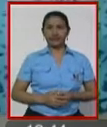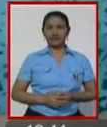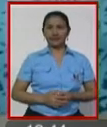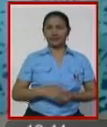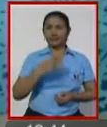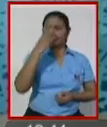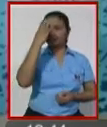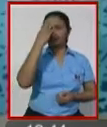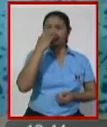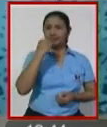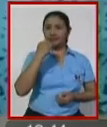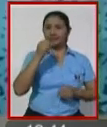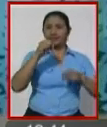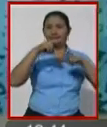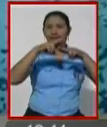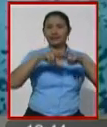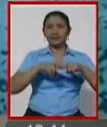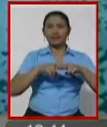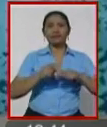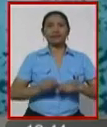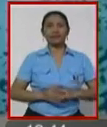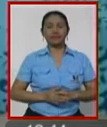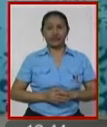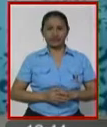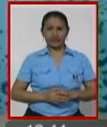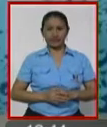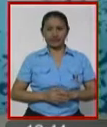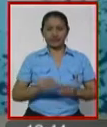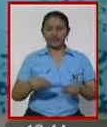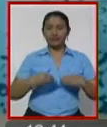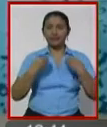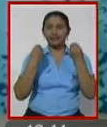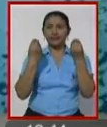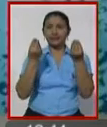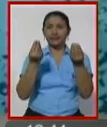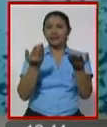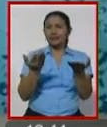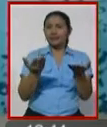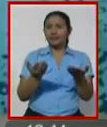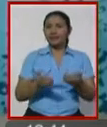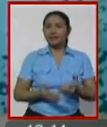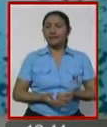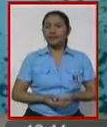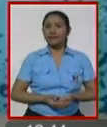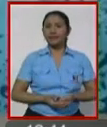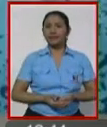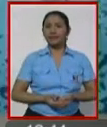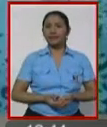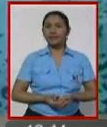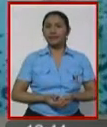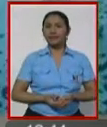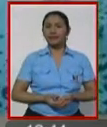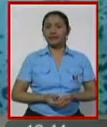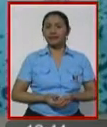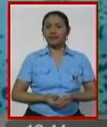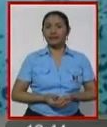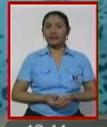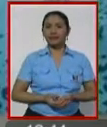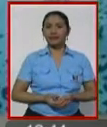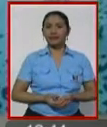dormirme en la silla. Y me alcanzaron un trapo